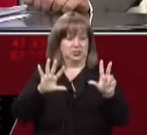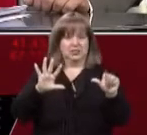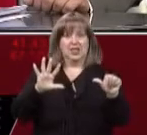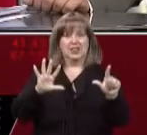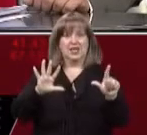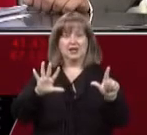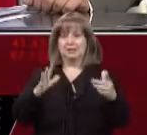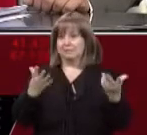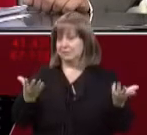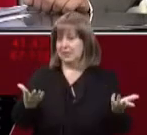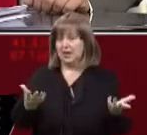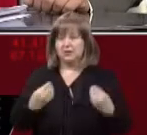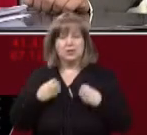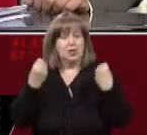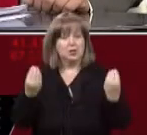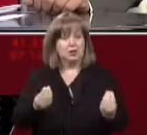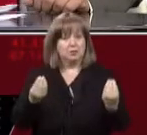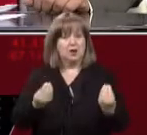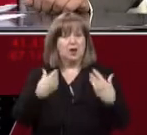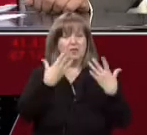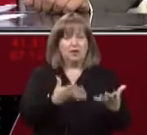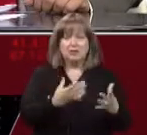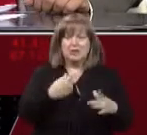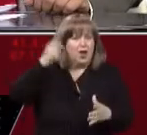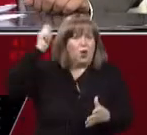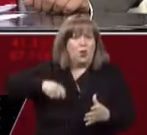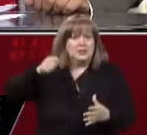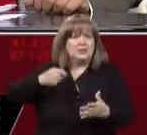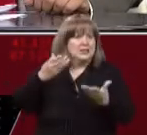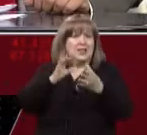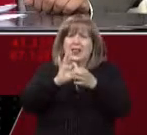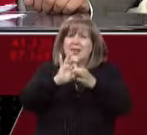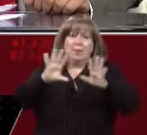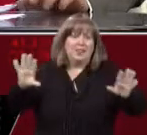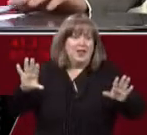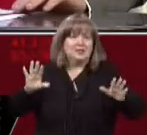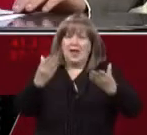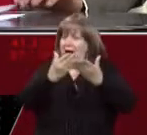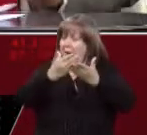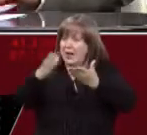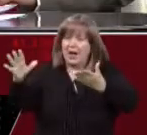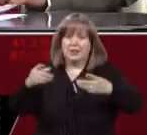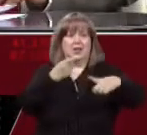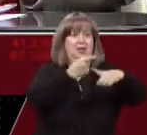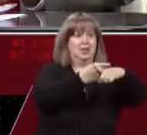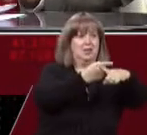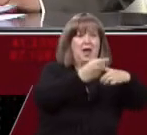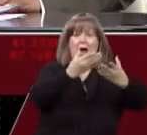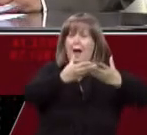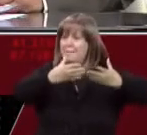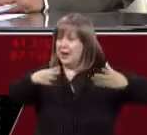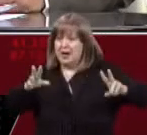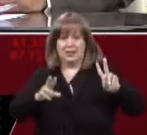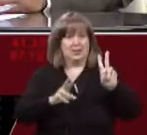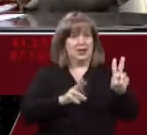hago es exponer lo que uno escucha todo el tiempo. Entonces, cuando uno cambia el proceso, lo que está diciendo, en lugar de dar la decisión a un partido, se la estamos dando a otro. Lo que nosotros